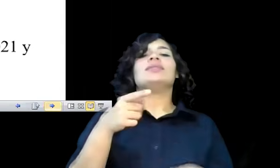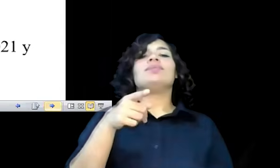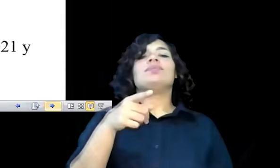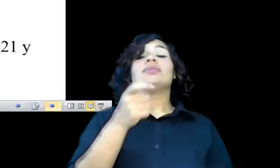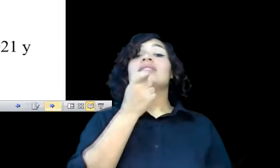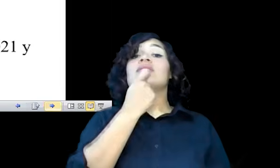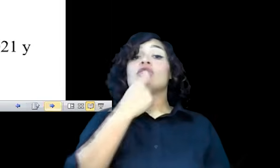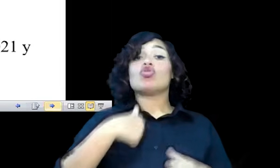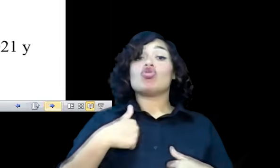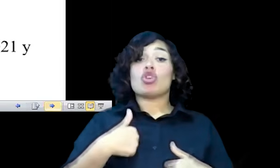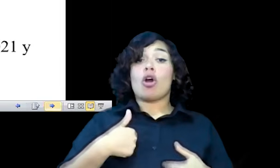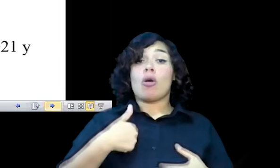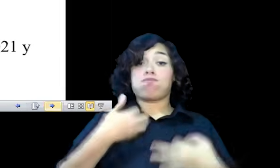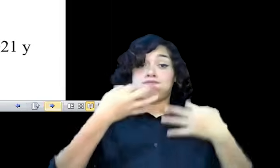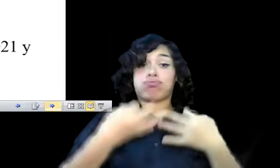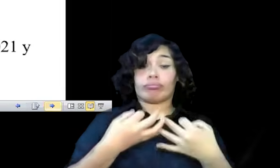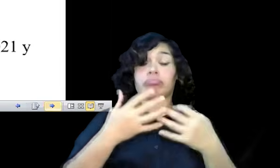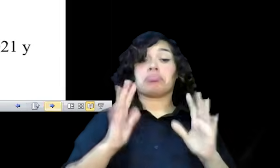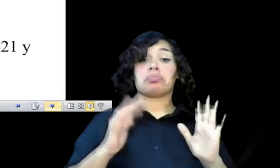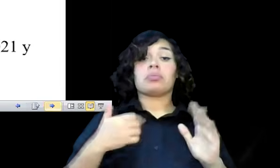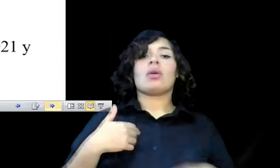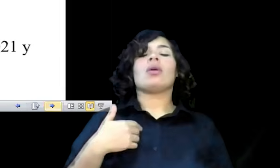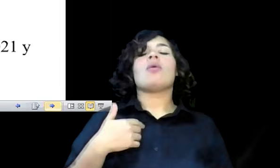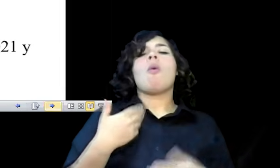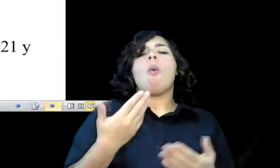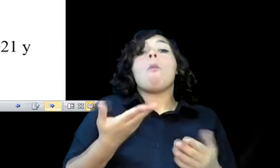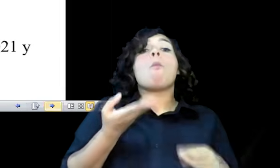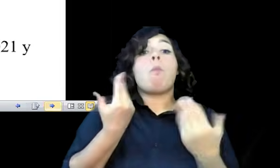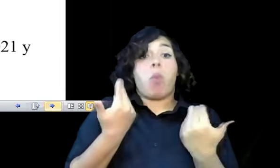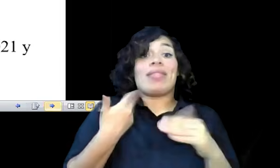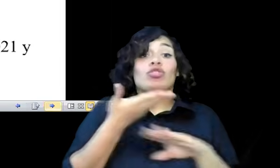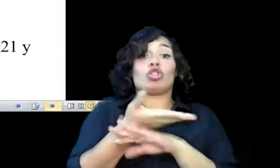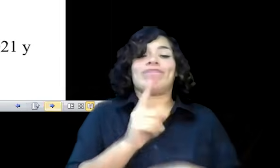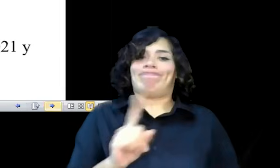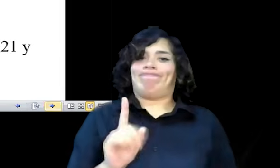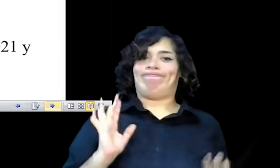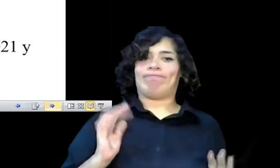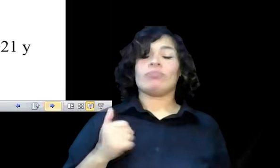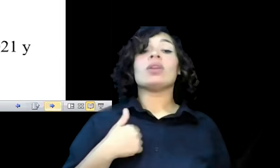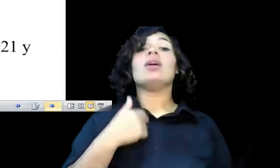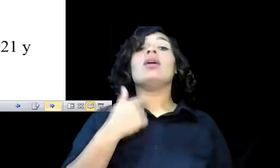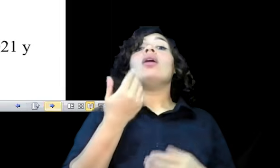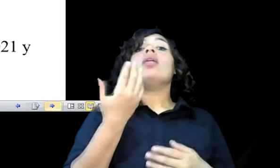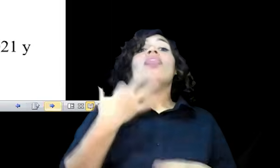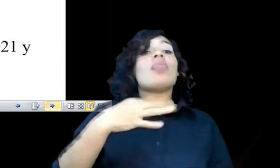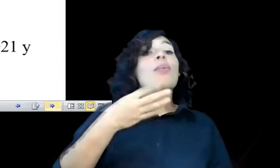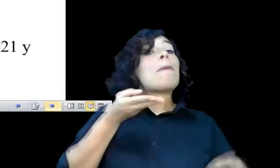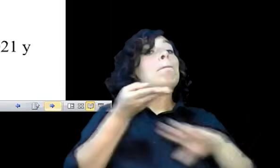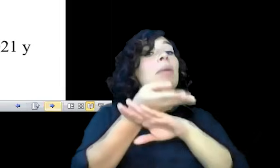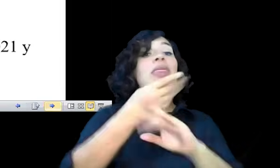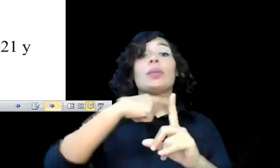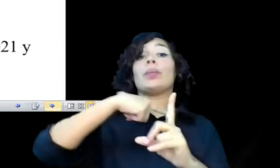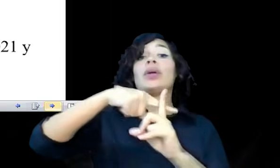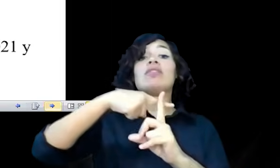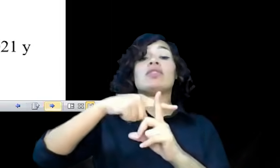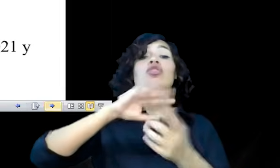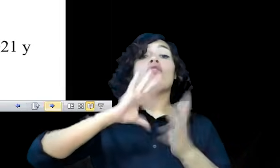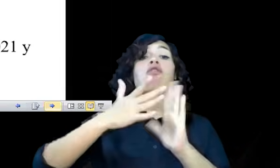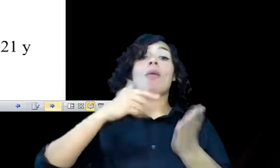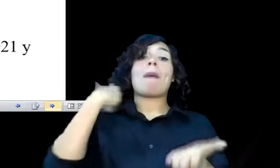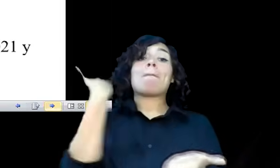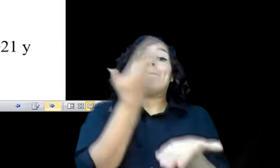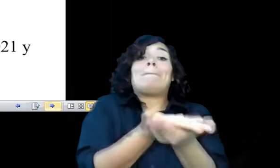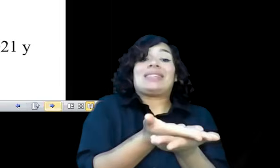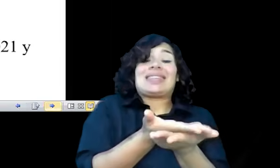podía solicitar el beneficio de contribuyente cumplidor. Y debía, para poder pedir el beneficio, debía haber presentado